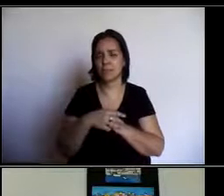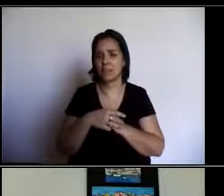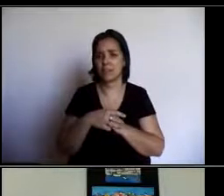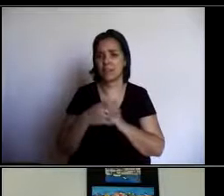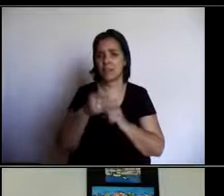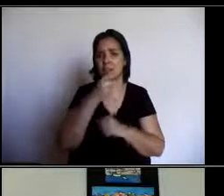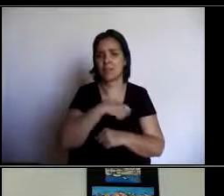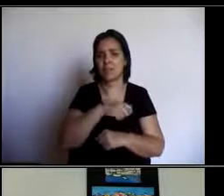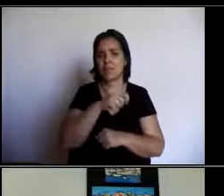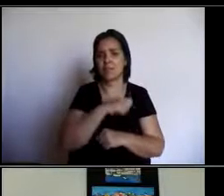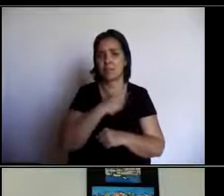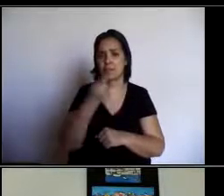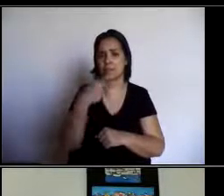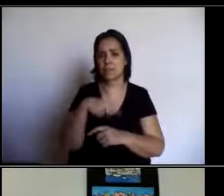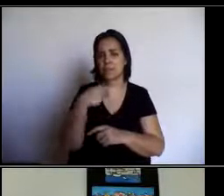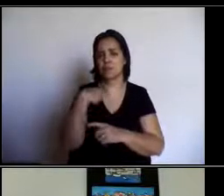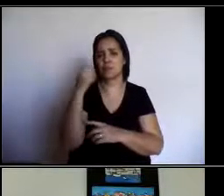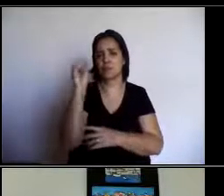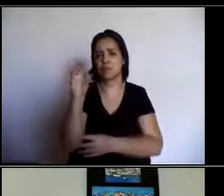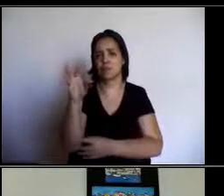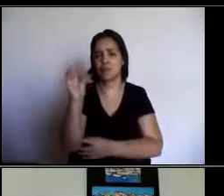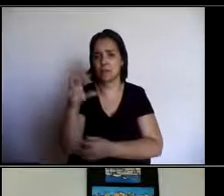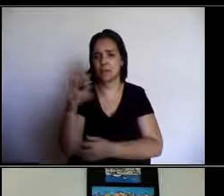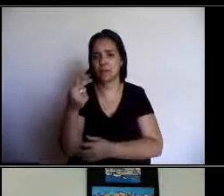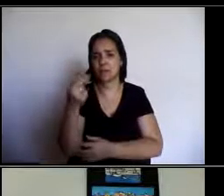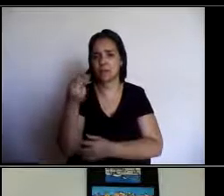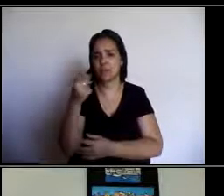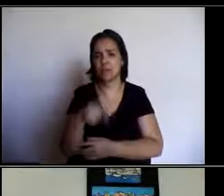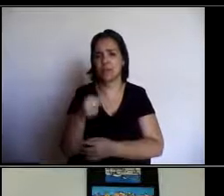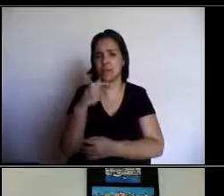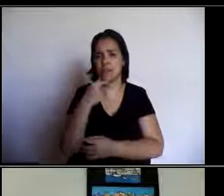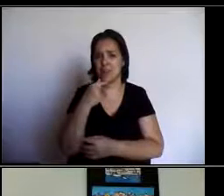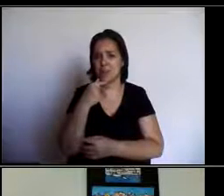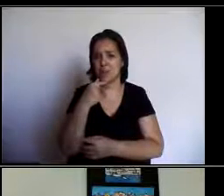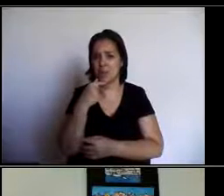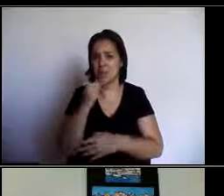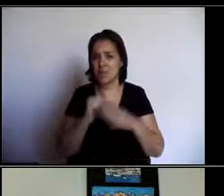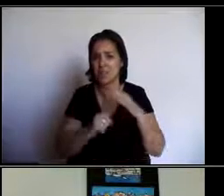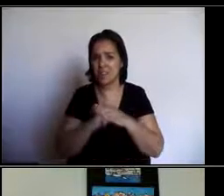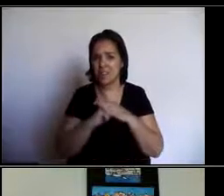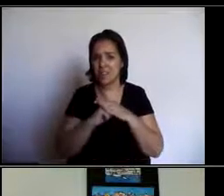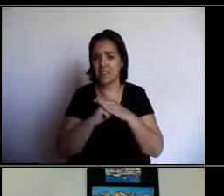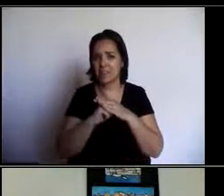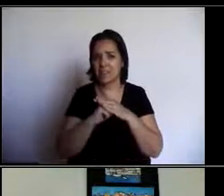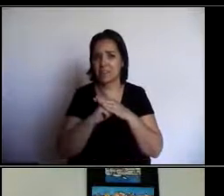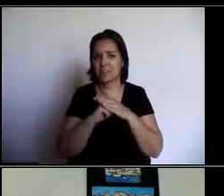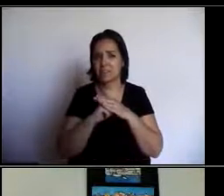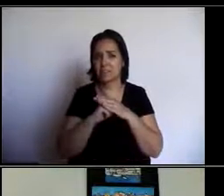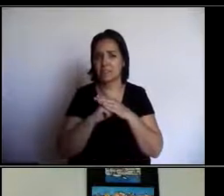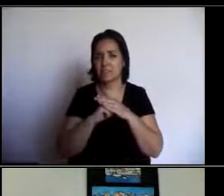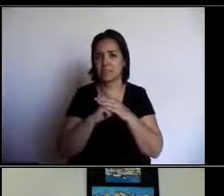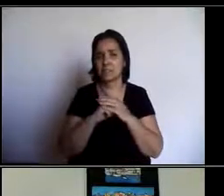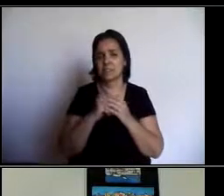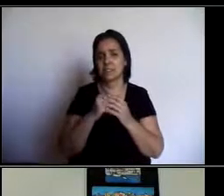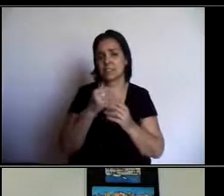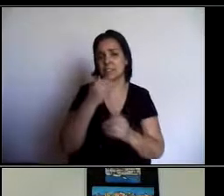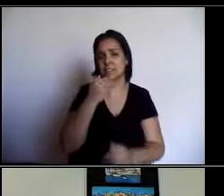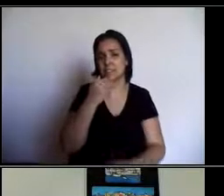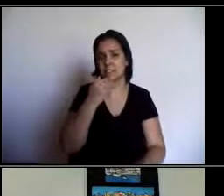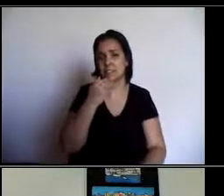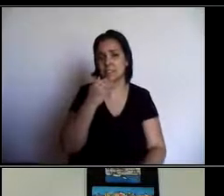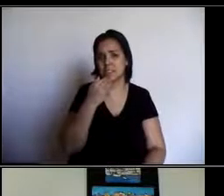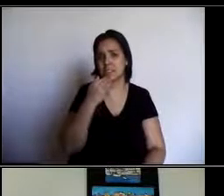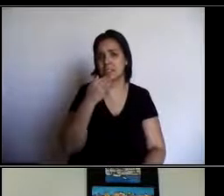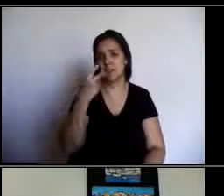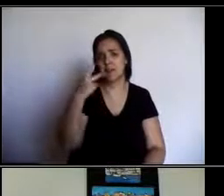y como decía en mi intervención, también hay una Francia vaciada. Es decir, si